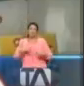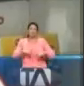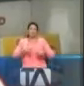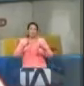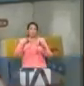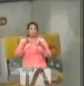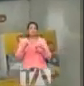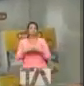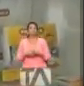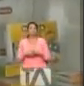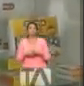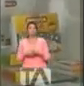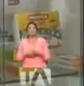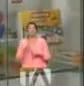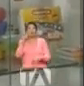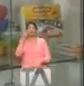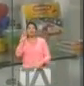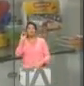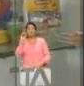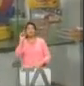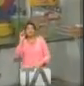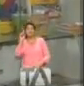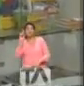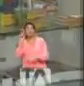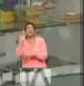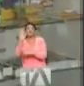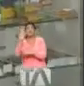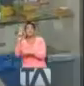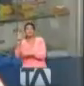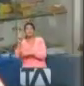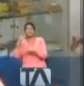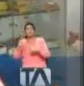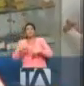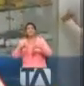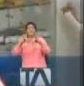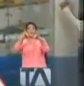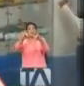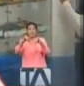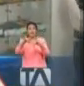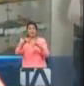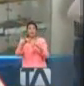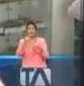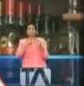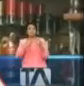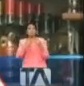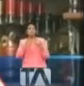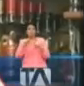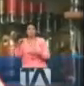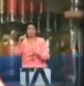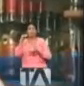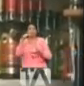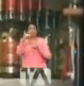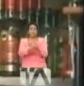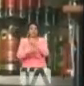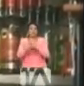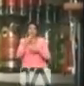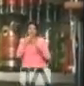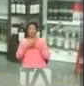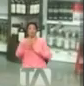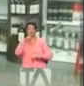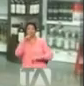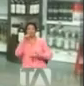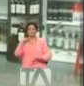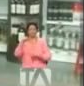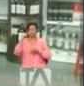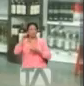arancel. En total son 2.152 partidas que ingresan al país con una sobretasa menor. En el caso de los licores como el